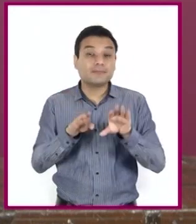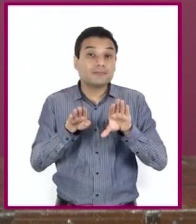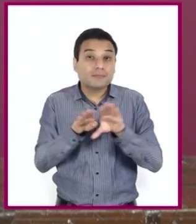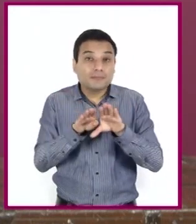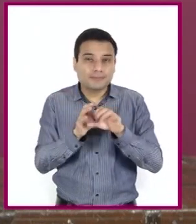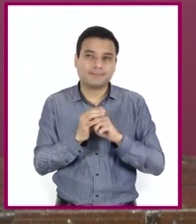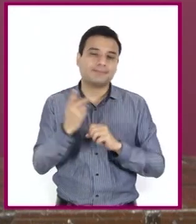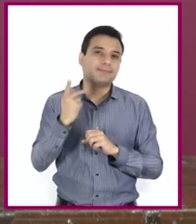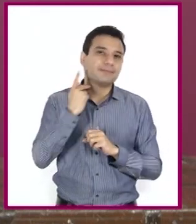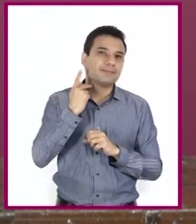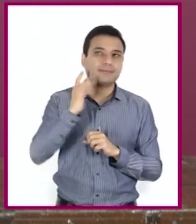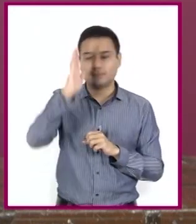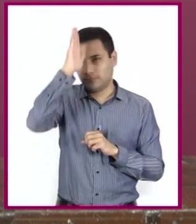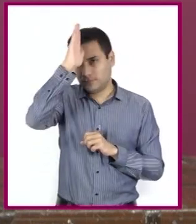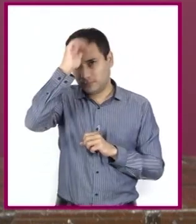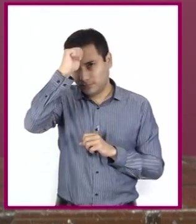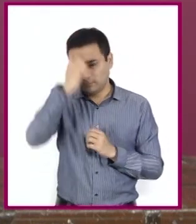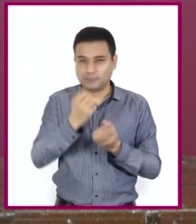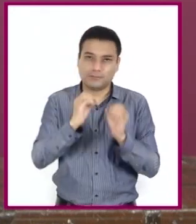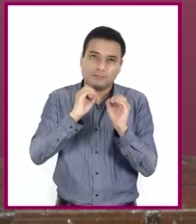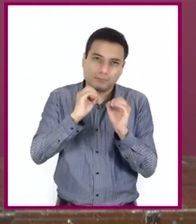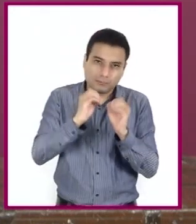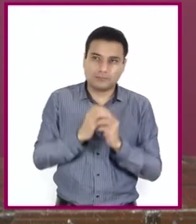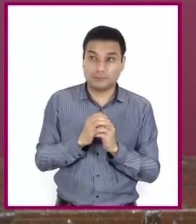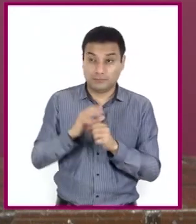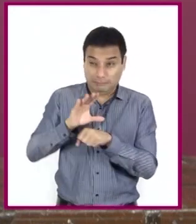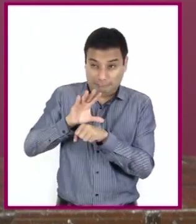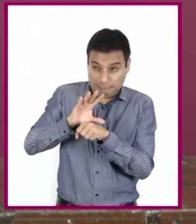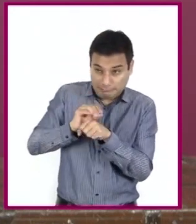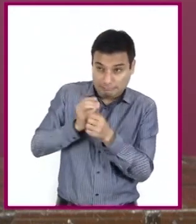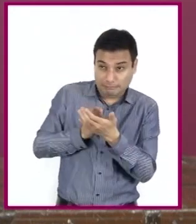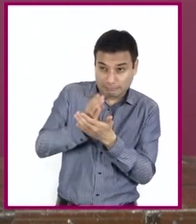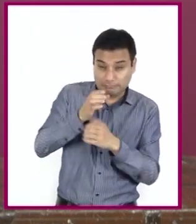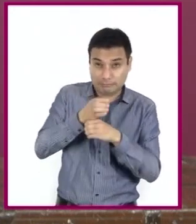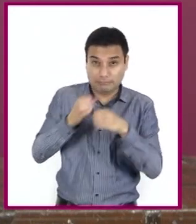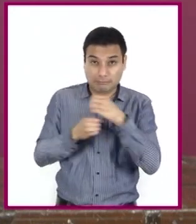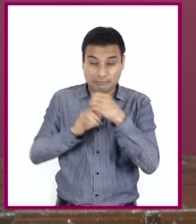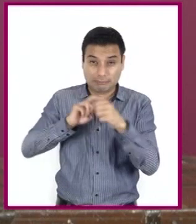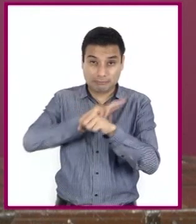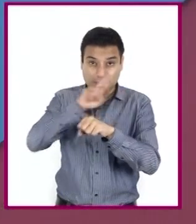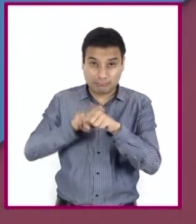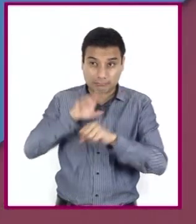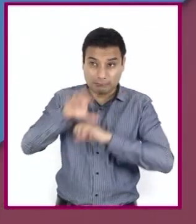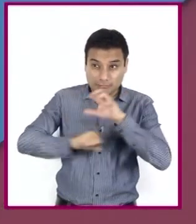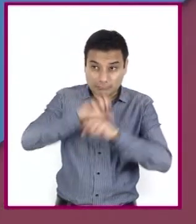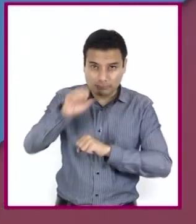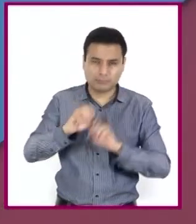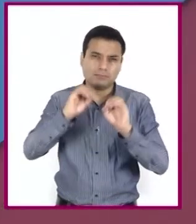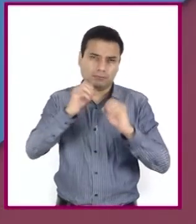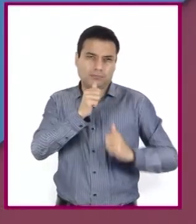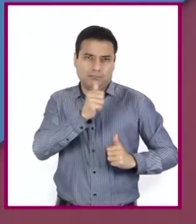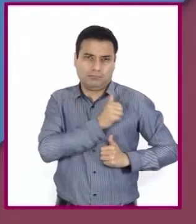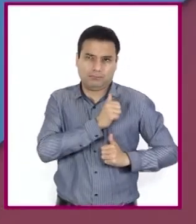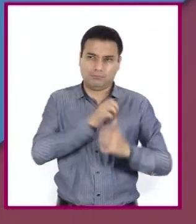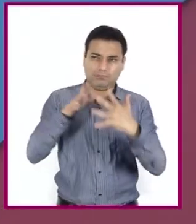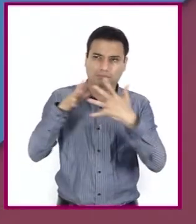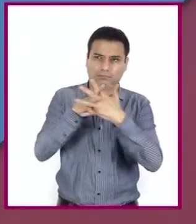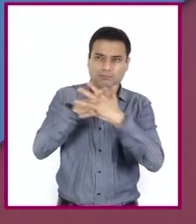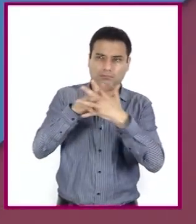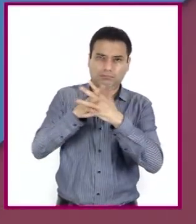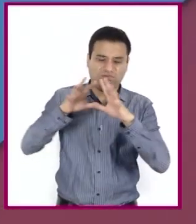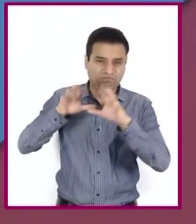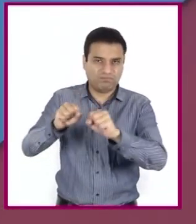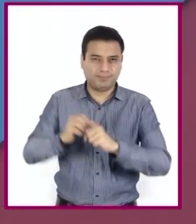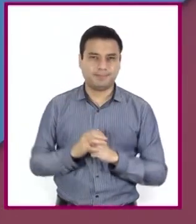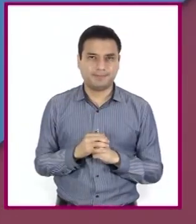políticos, concesiones para explotar recursos o por dominio militar. A partir de la segunda